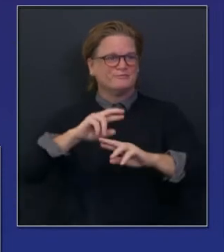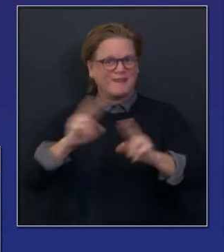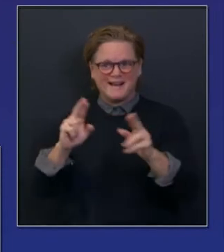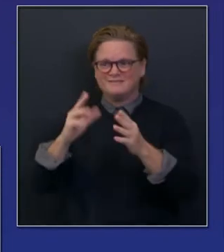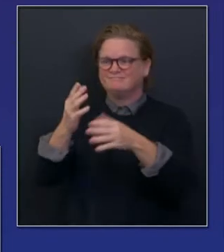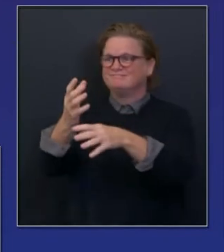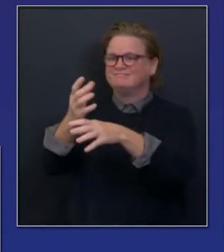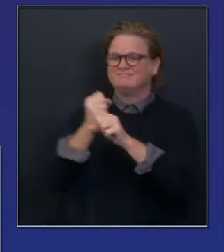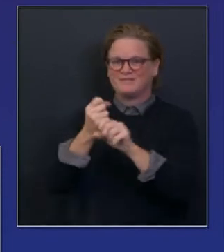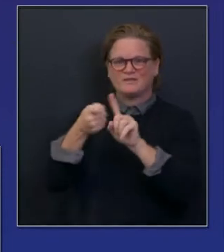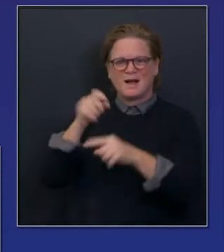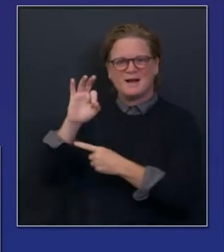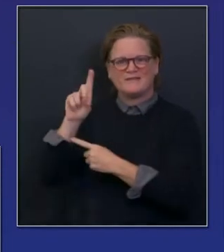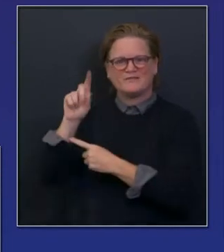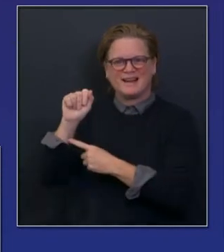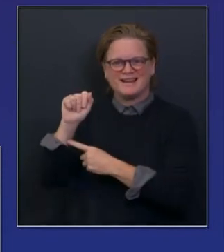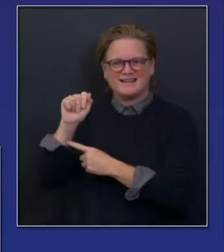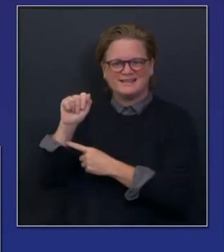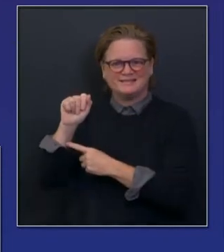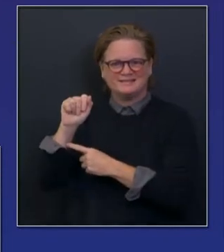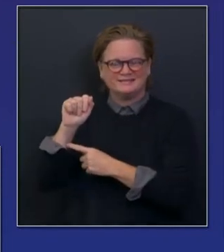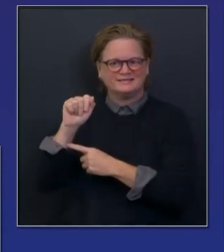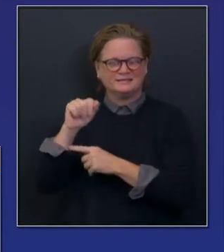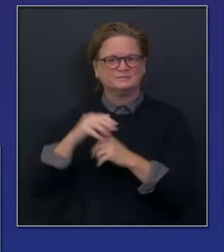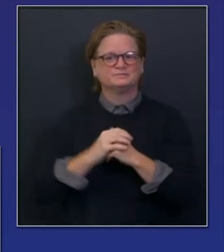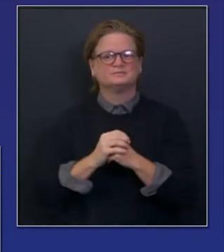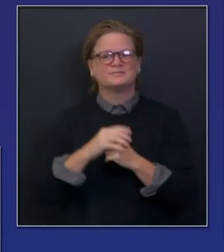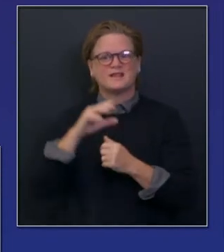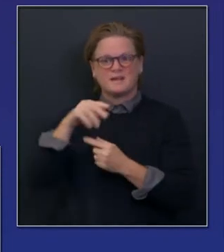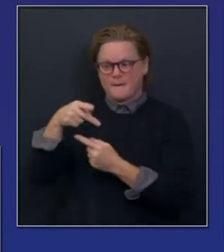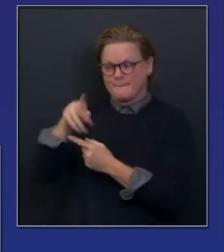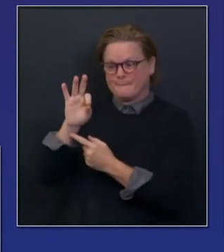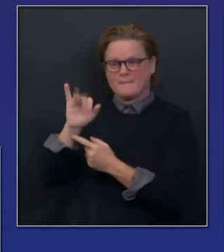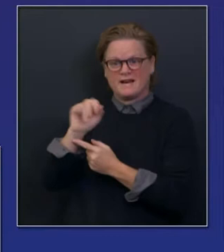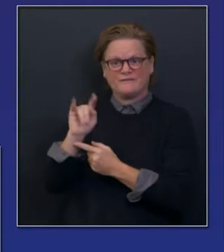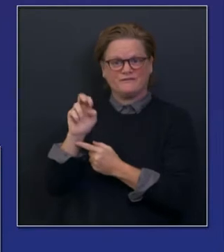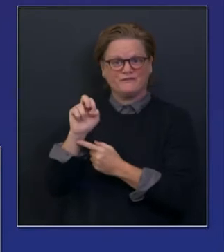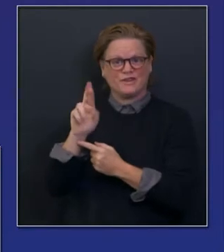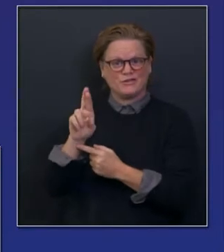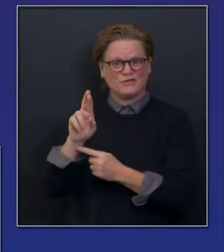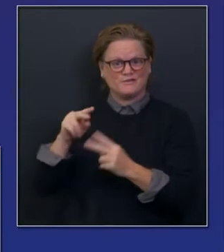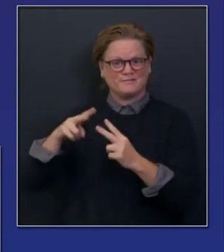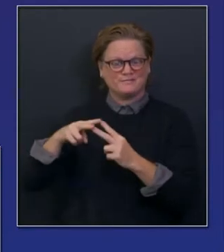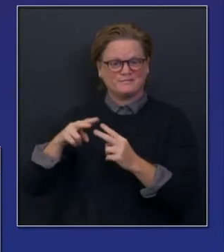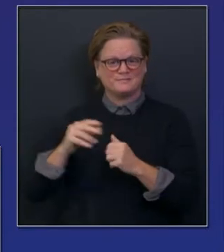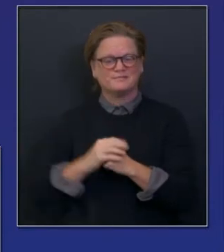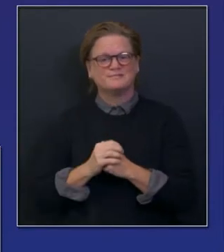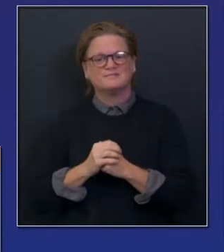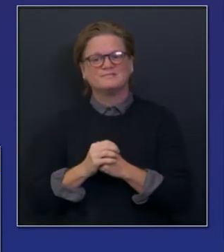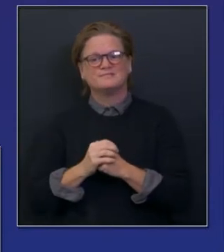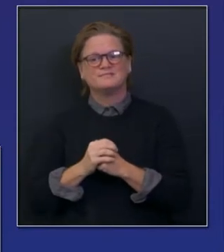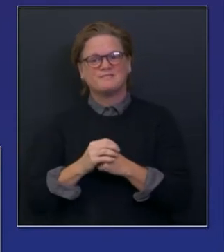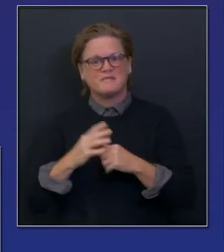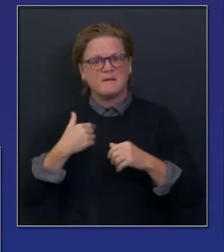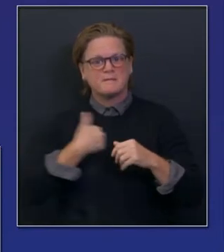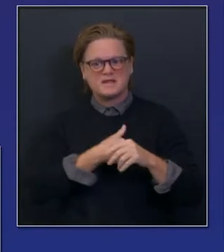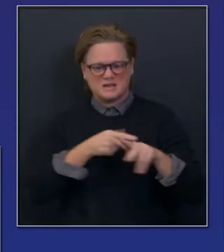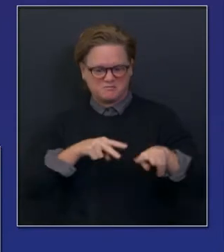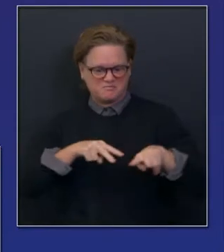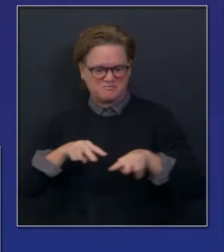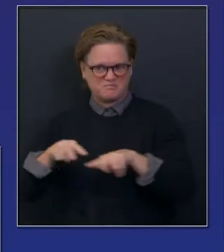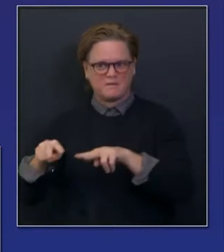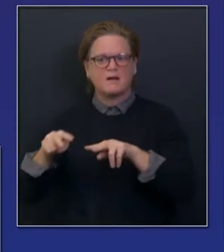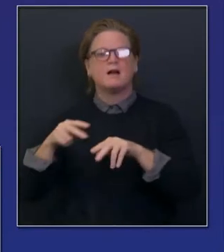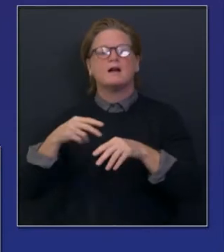la Administración de Fármacos y Alimentos, sino los estudios hechos por Pfizer. Y esto resultó en una serie de eventos que permitió